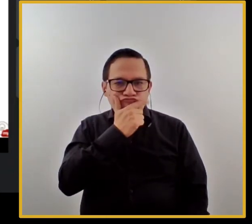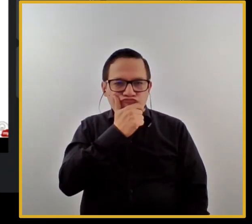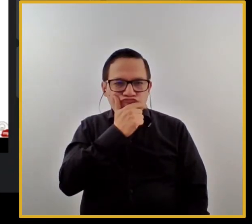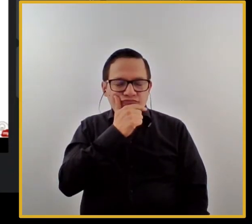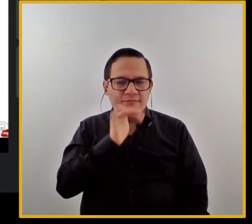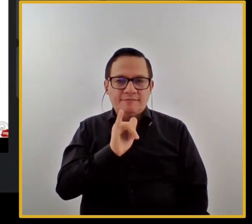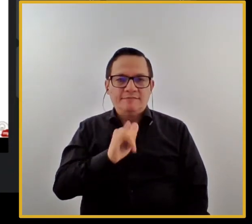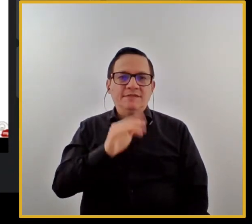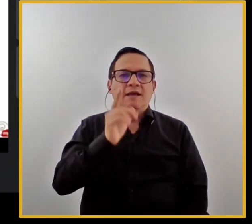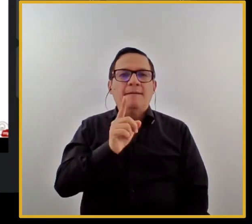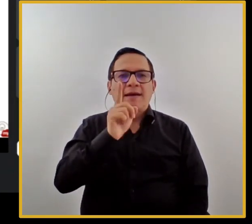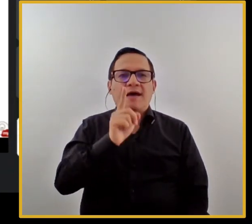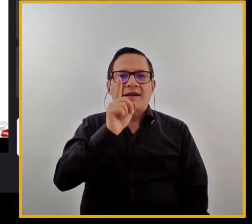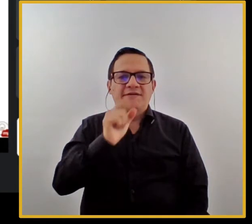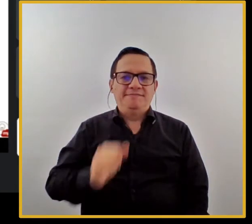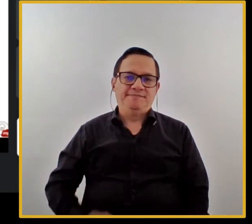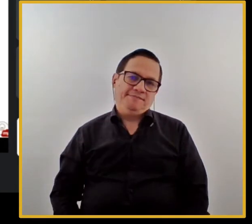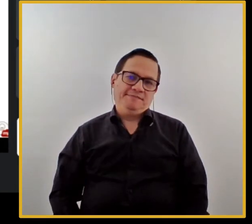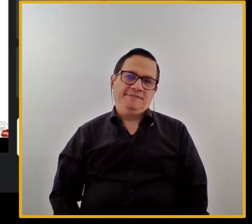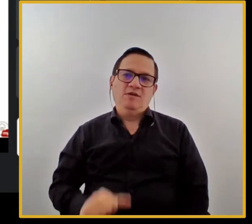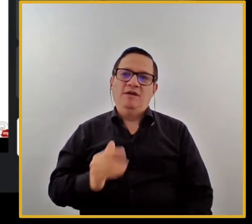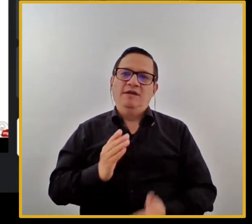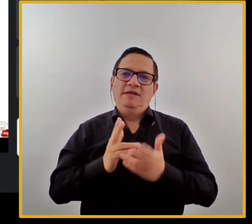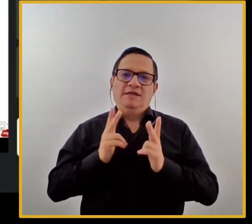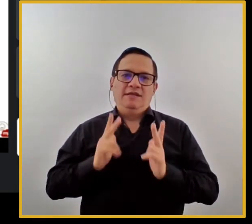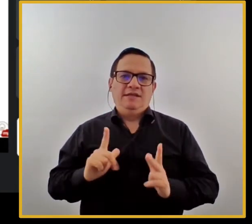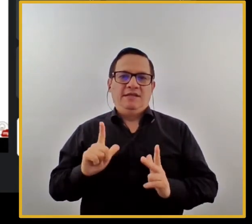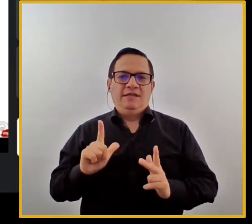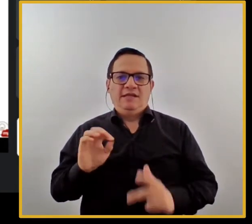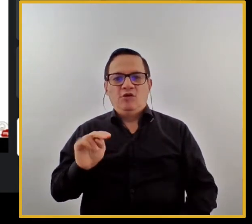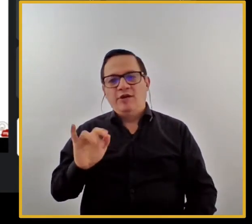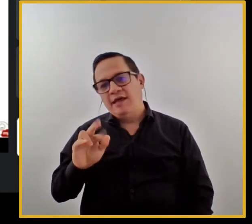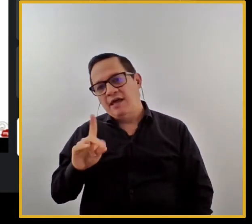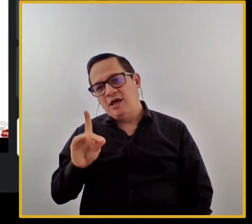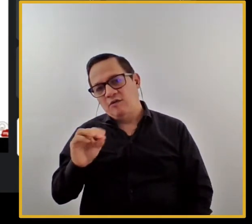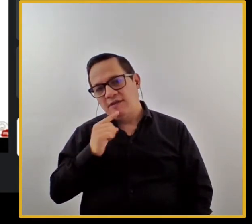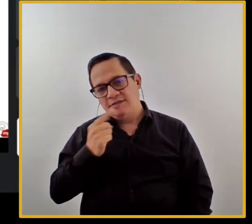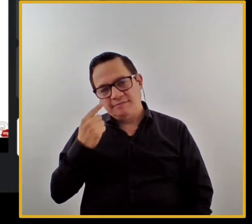Pero un poquito más arriba. Bueno, está.